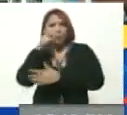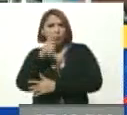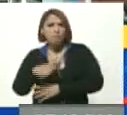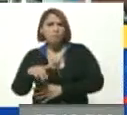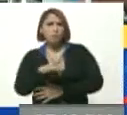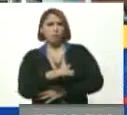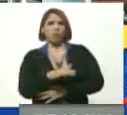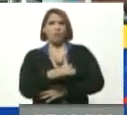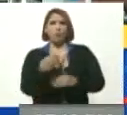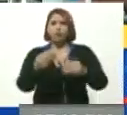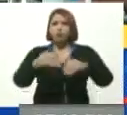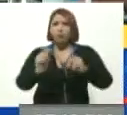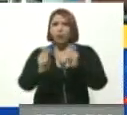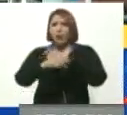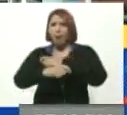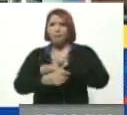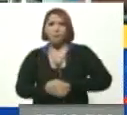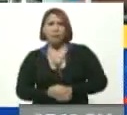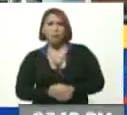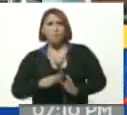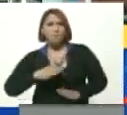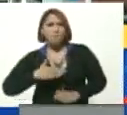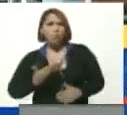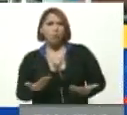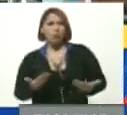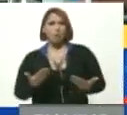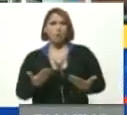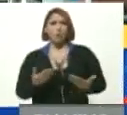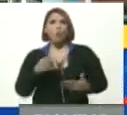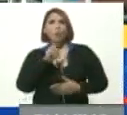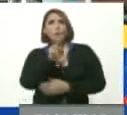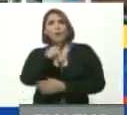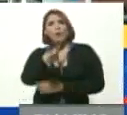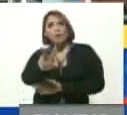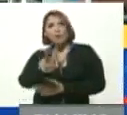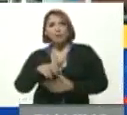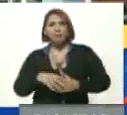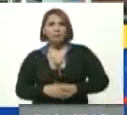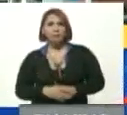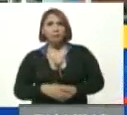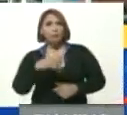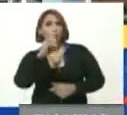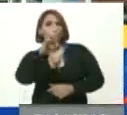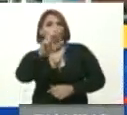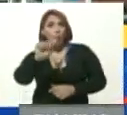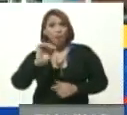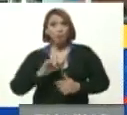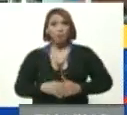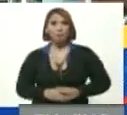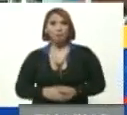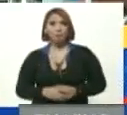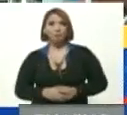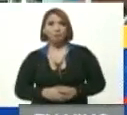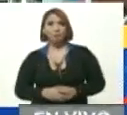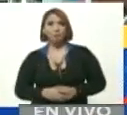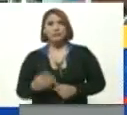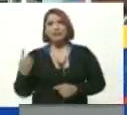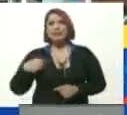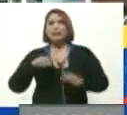por la Alianza para el Cambio, por Podemos, por la UPB, por Hora. Tiene